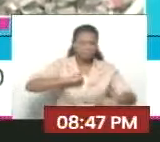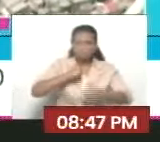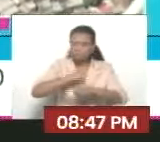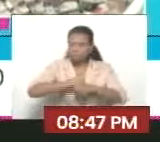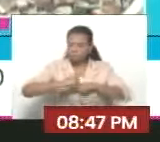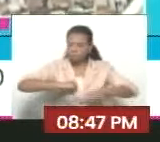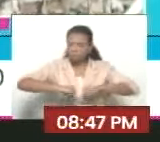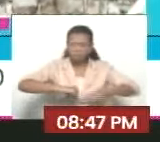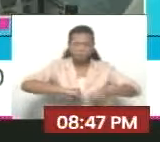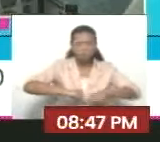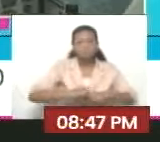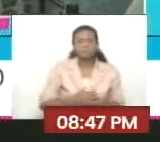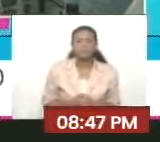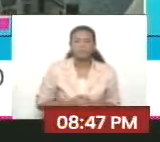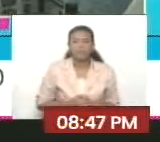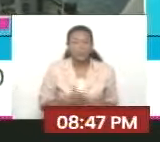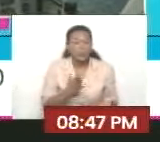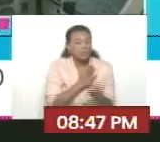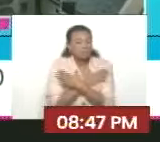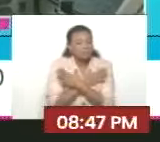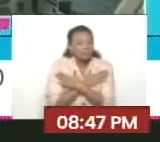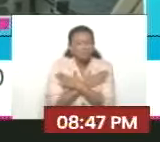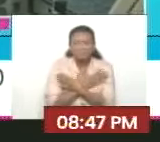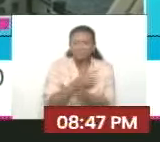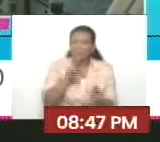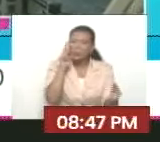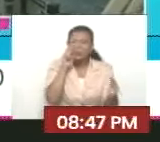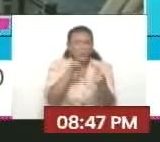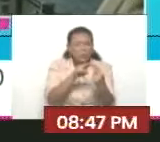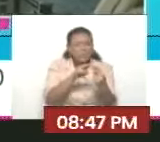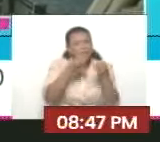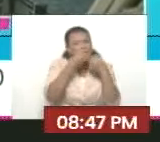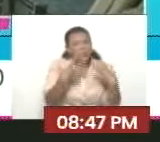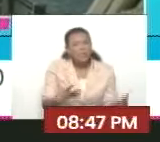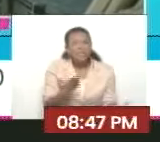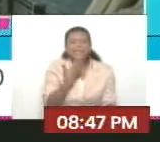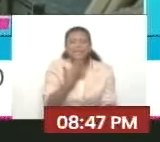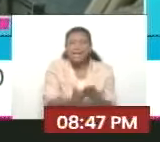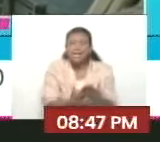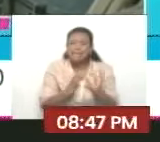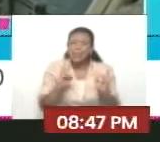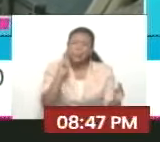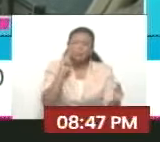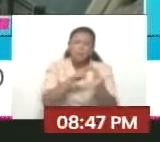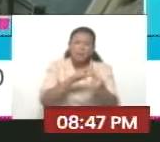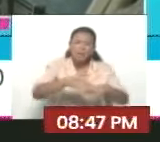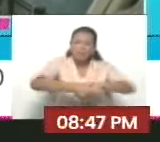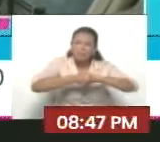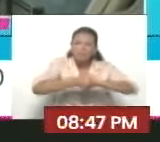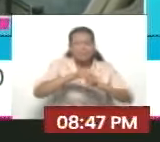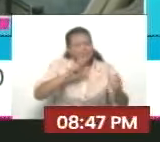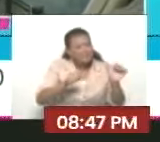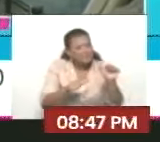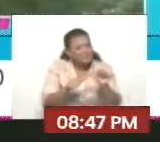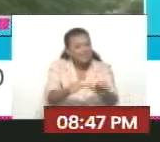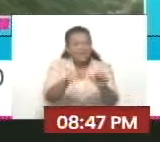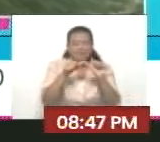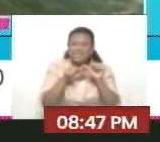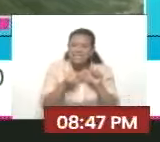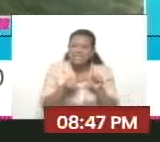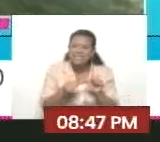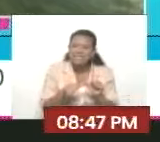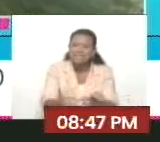Ah, nada. Sí. Bueno. Qué alegría conocerte. Qué buen regalo, Yania. ¿Ah? Bueno, sigue adelante.